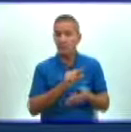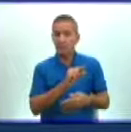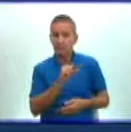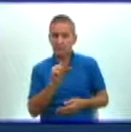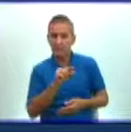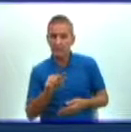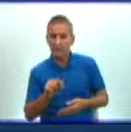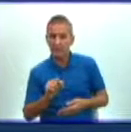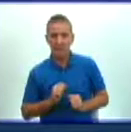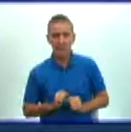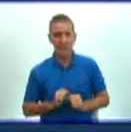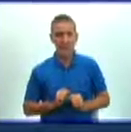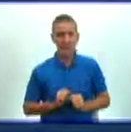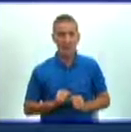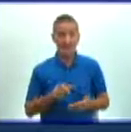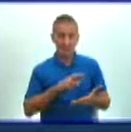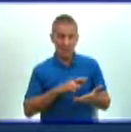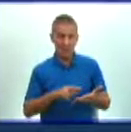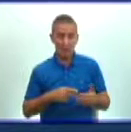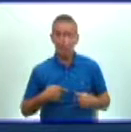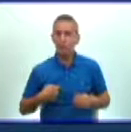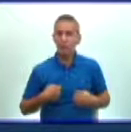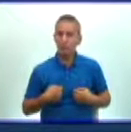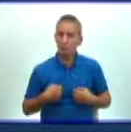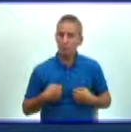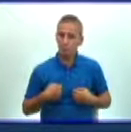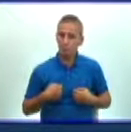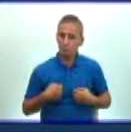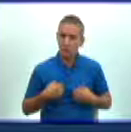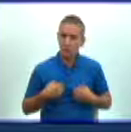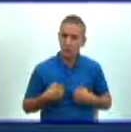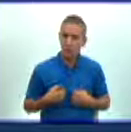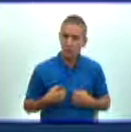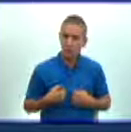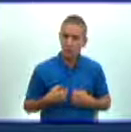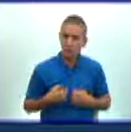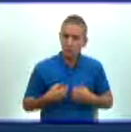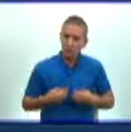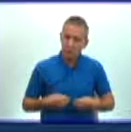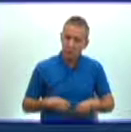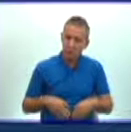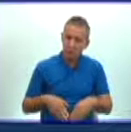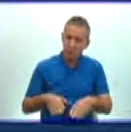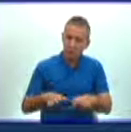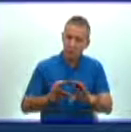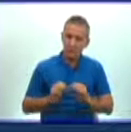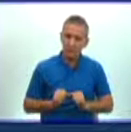Revisen. Yo los dejo. Los dejo para que revisen.